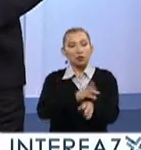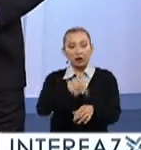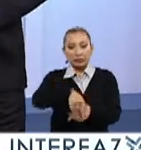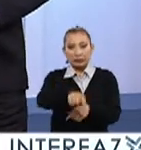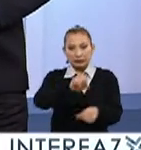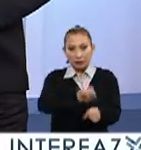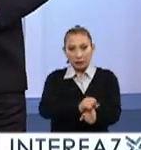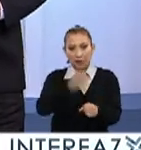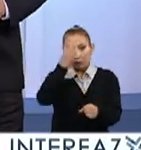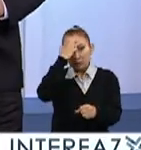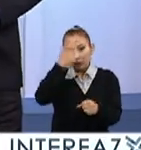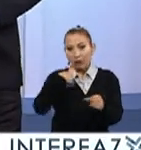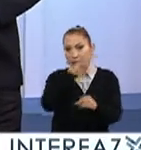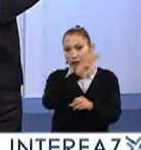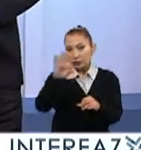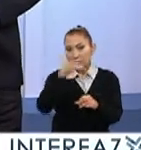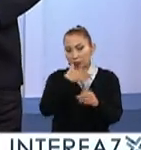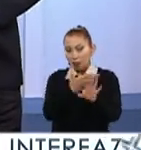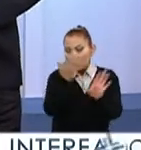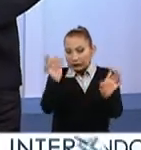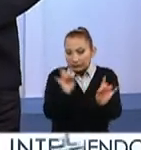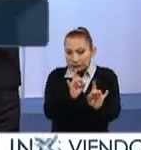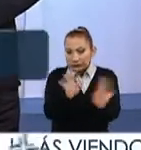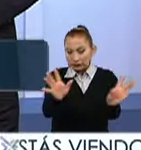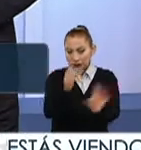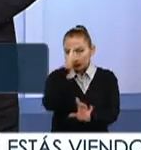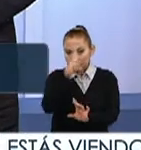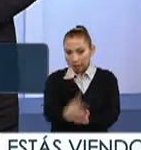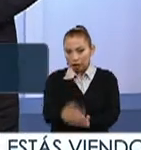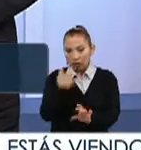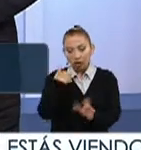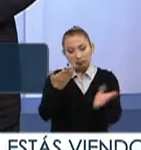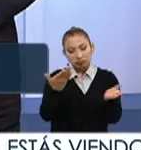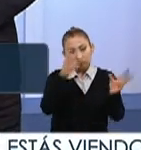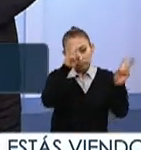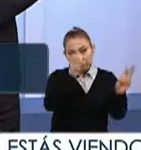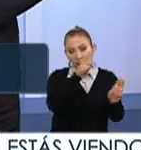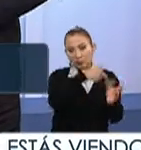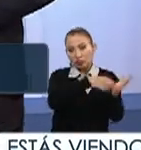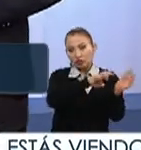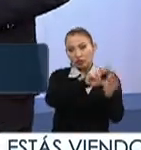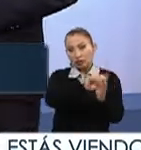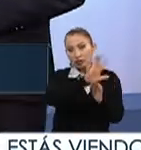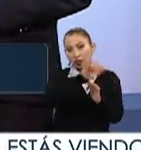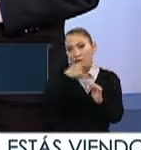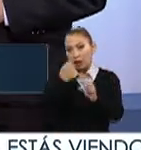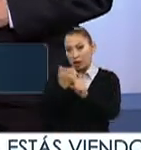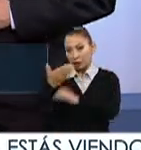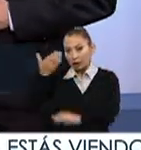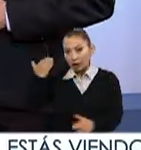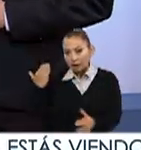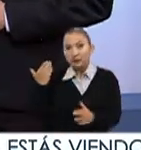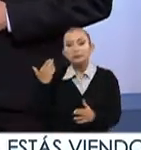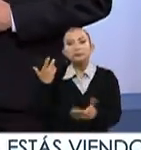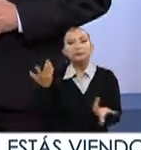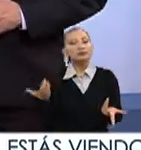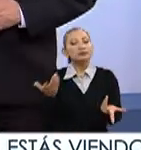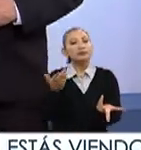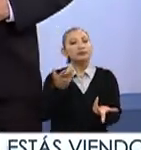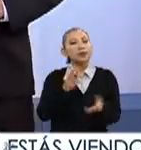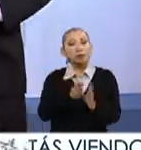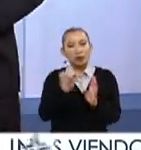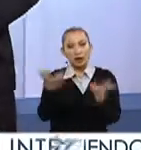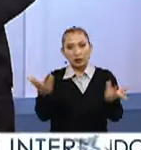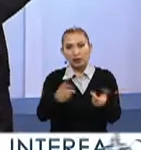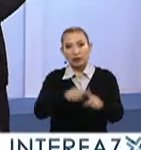esta semana recordamos una fecha muy sensible para los mexicanos, tanto en el 85 como el año pasado, y vamos a estar